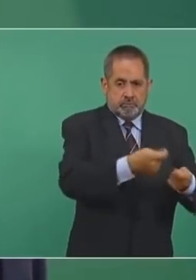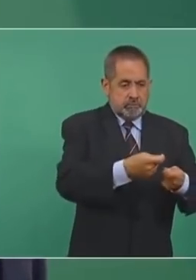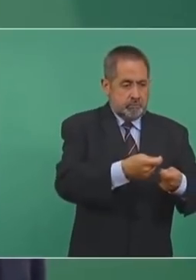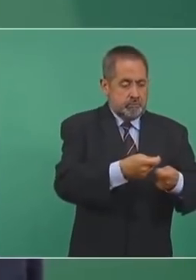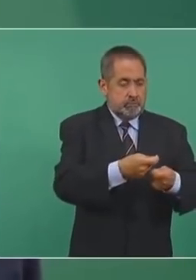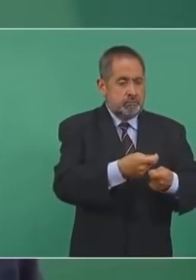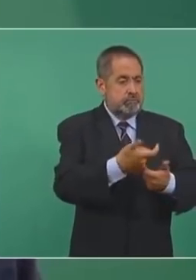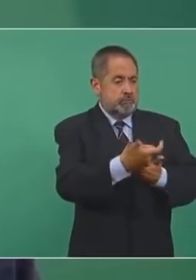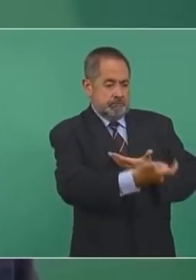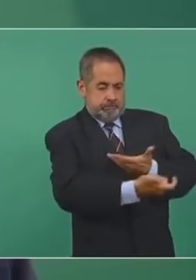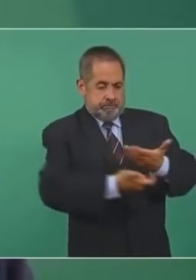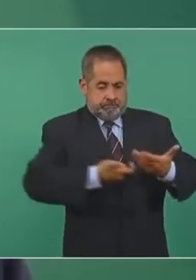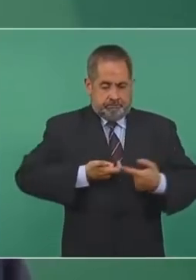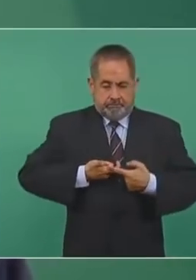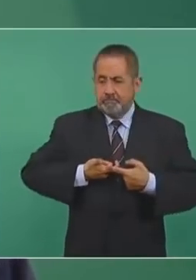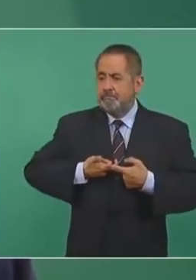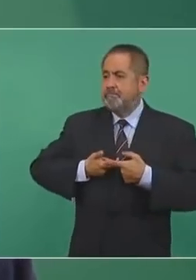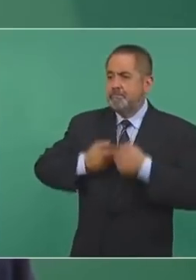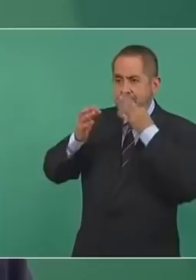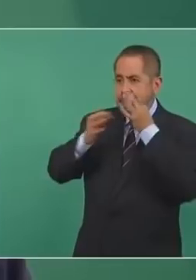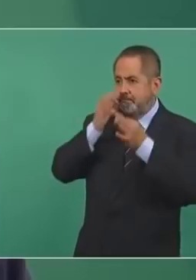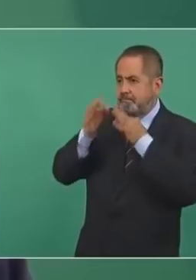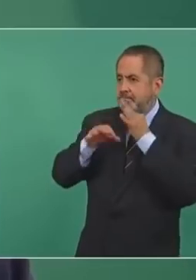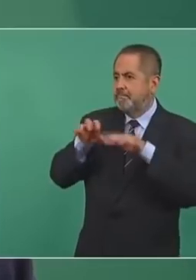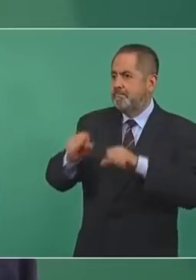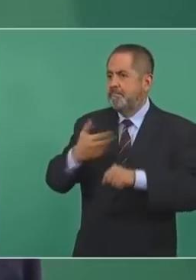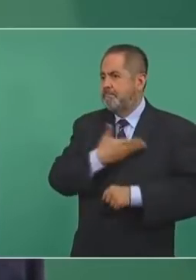Odebrecht entregó dinero para campañas